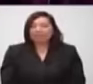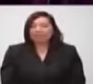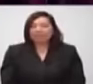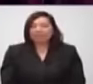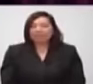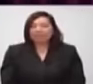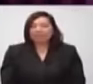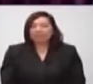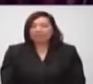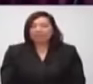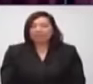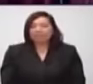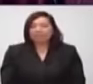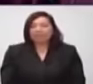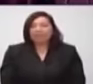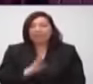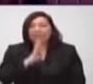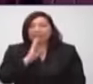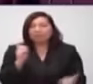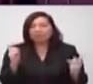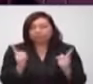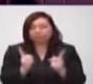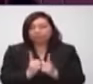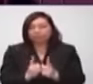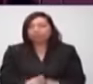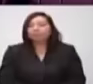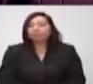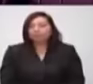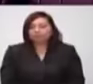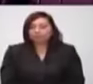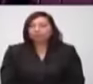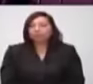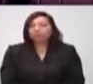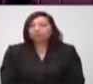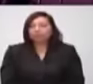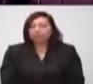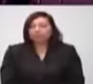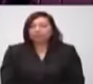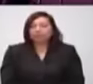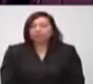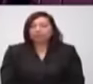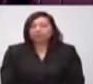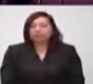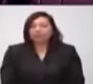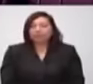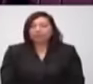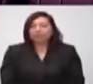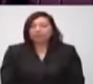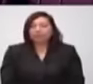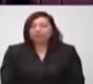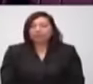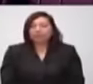Por favor, recomendamos ser conciso, ¿no? Yendo al punto, para poder